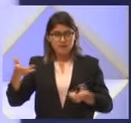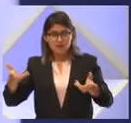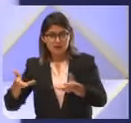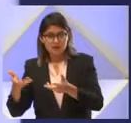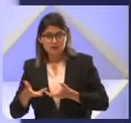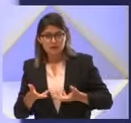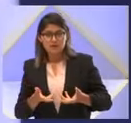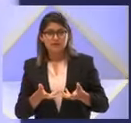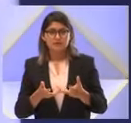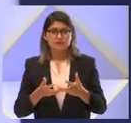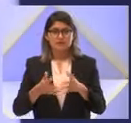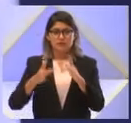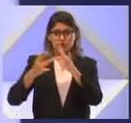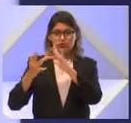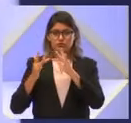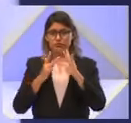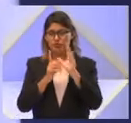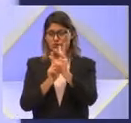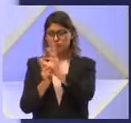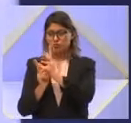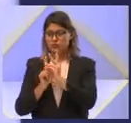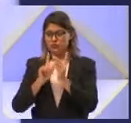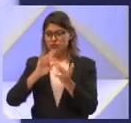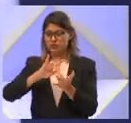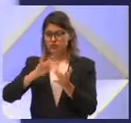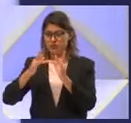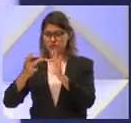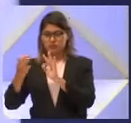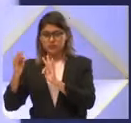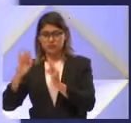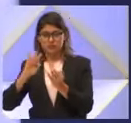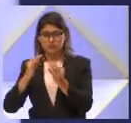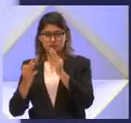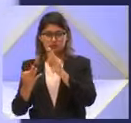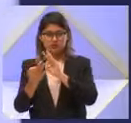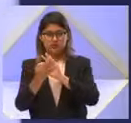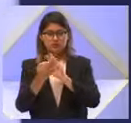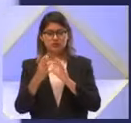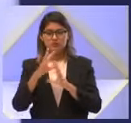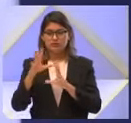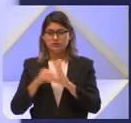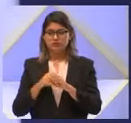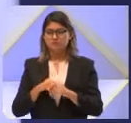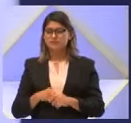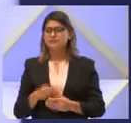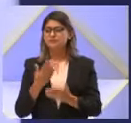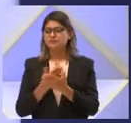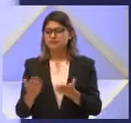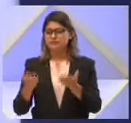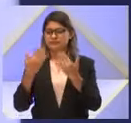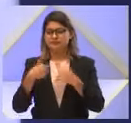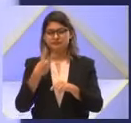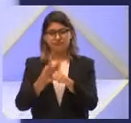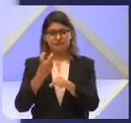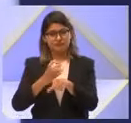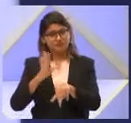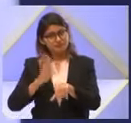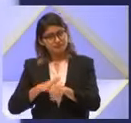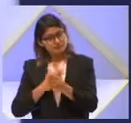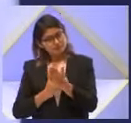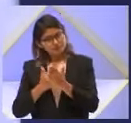constelaciones masivas no de satélites leo el segundo el segundo gran avance o la segunda